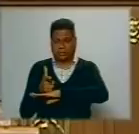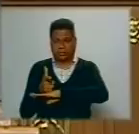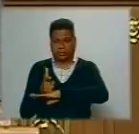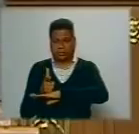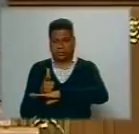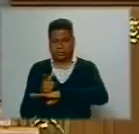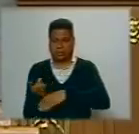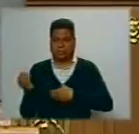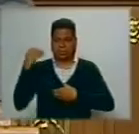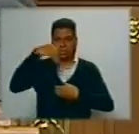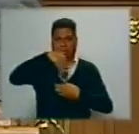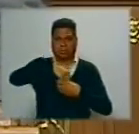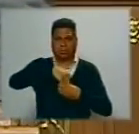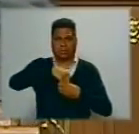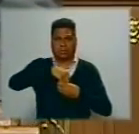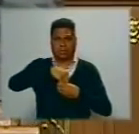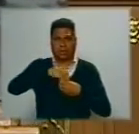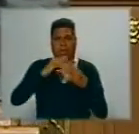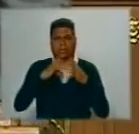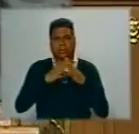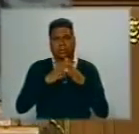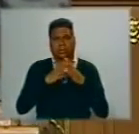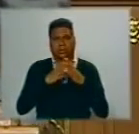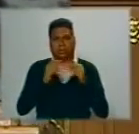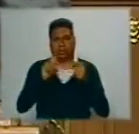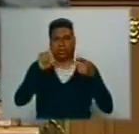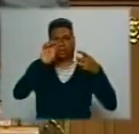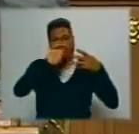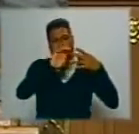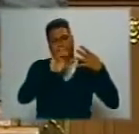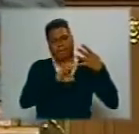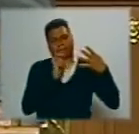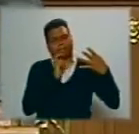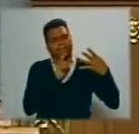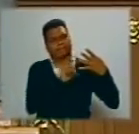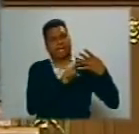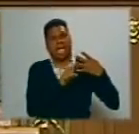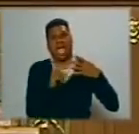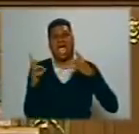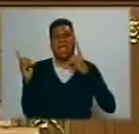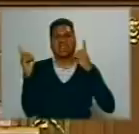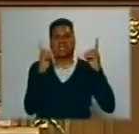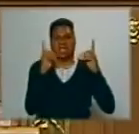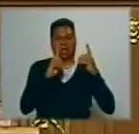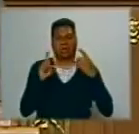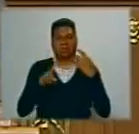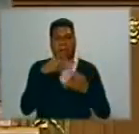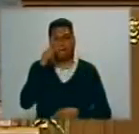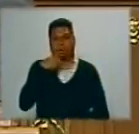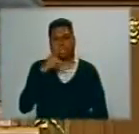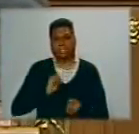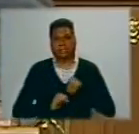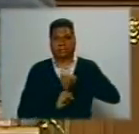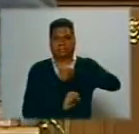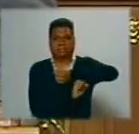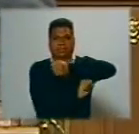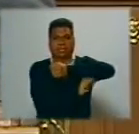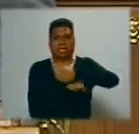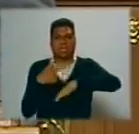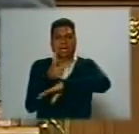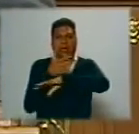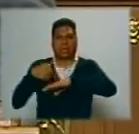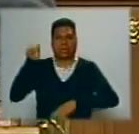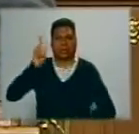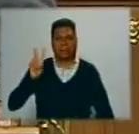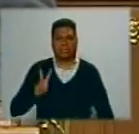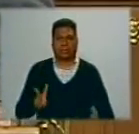incorpora un conjunto de elementos que tienen que ver con el diálogo, que es una política fundamental del Estado